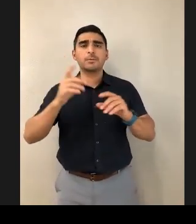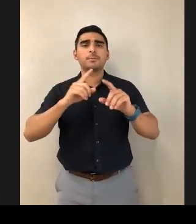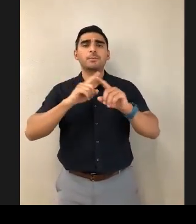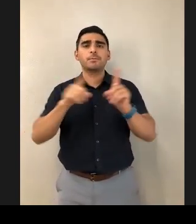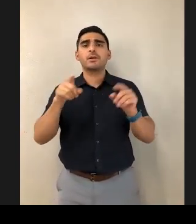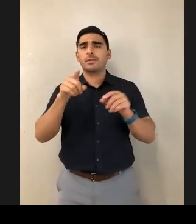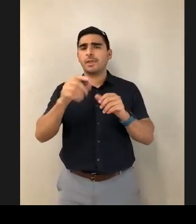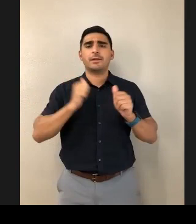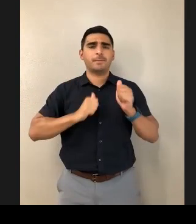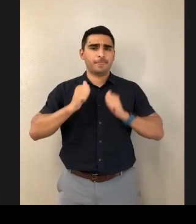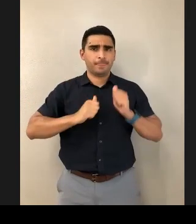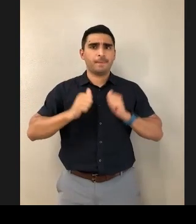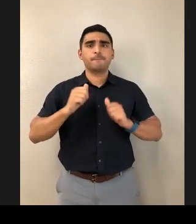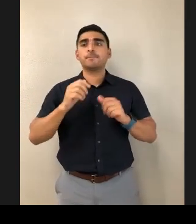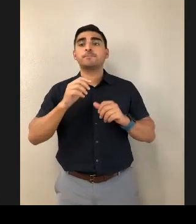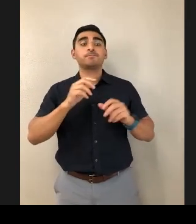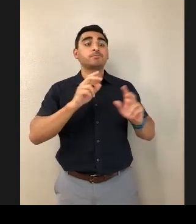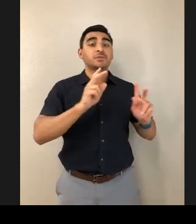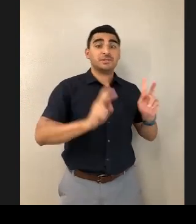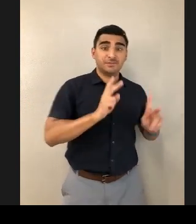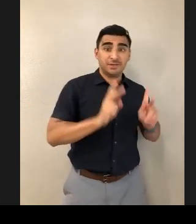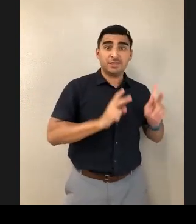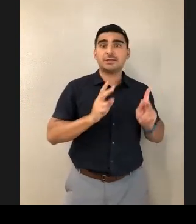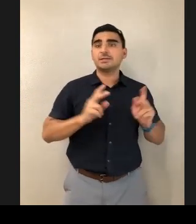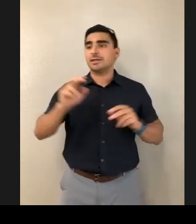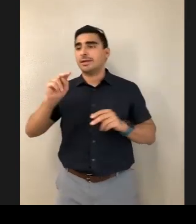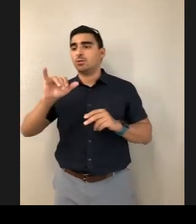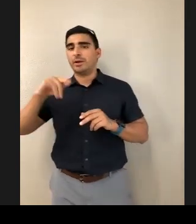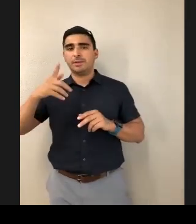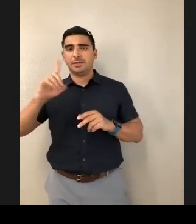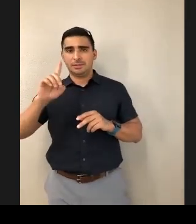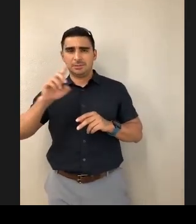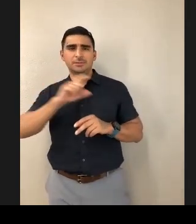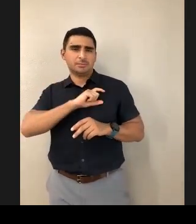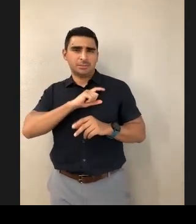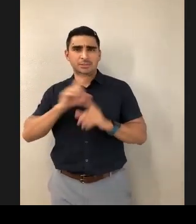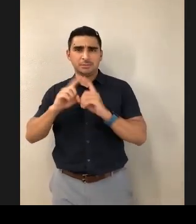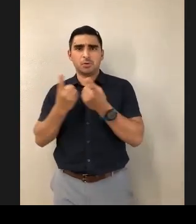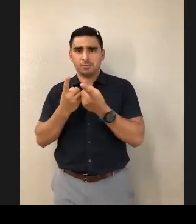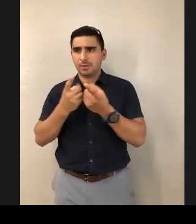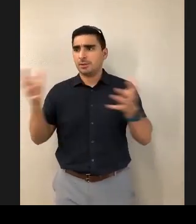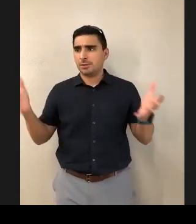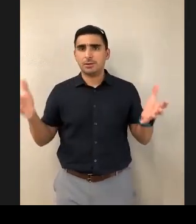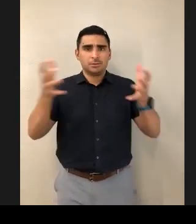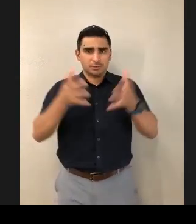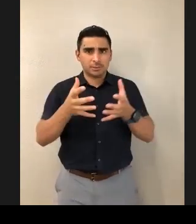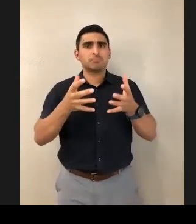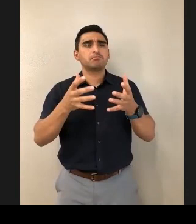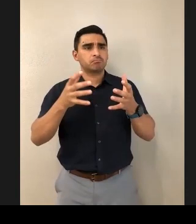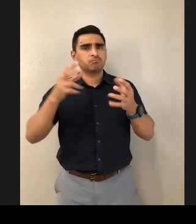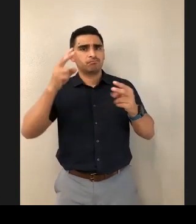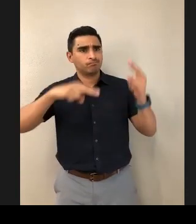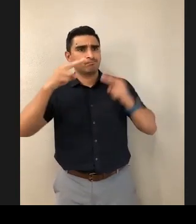opinión por participarme en una obra de teatro.